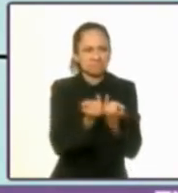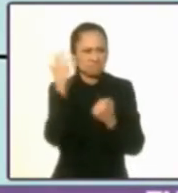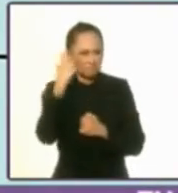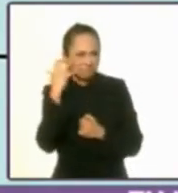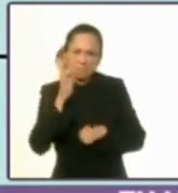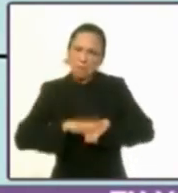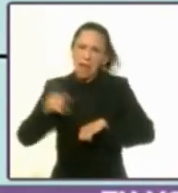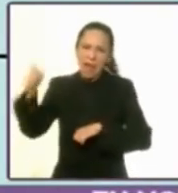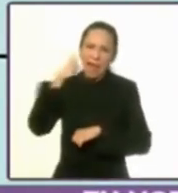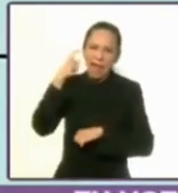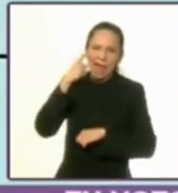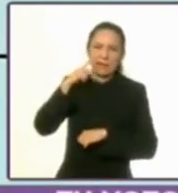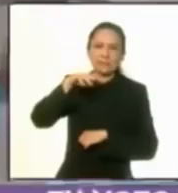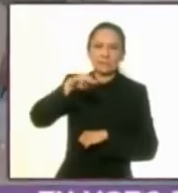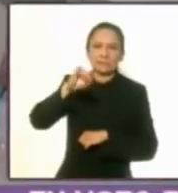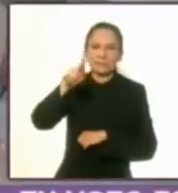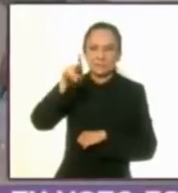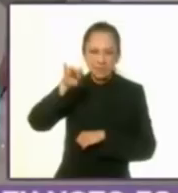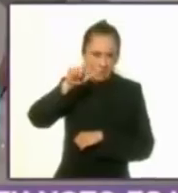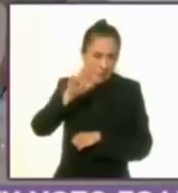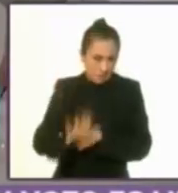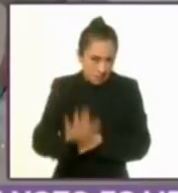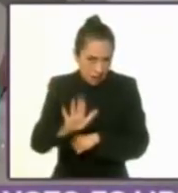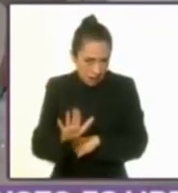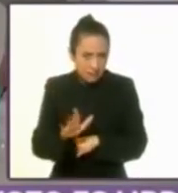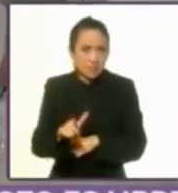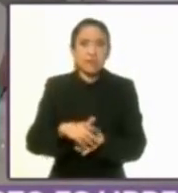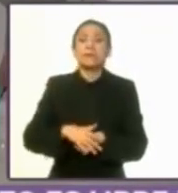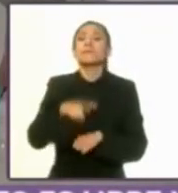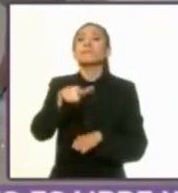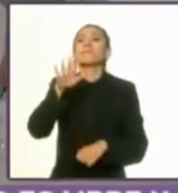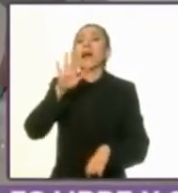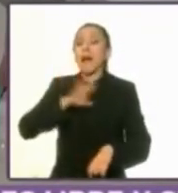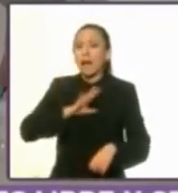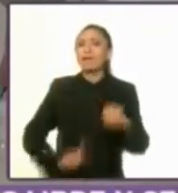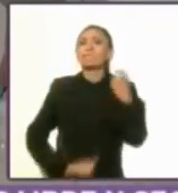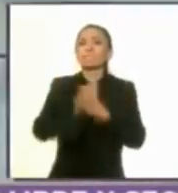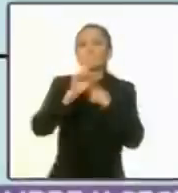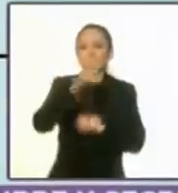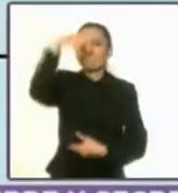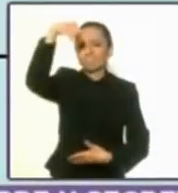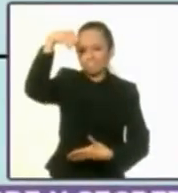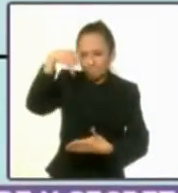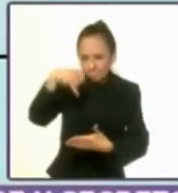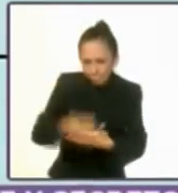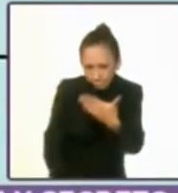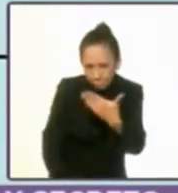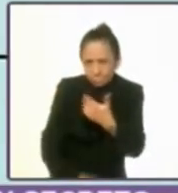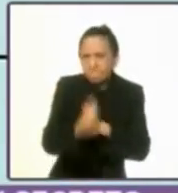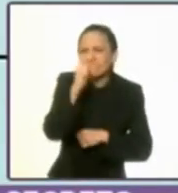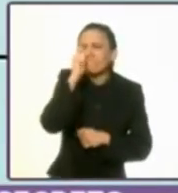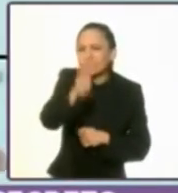y yo creo que hay un problema de fondo si la economía fuera próspera ellos no